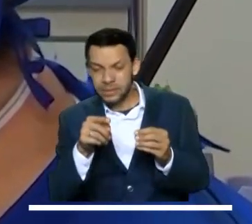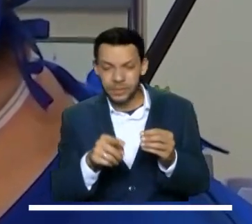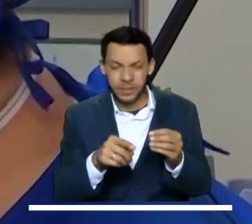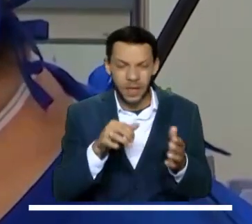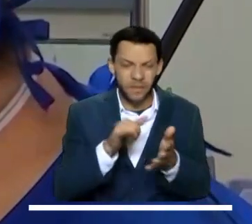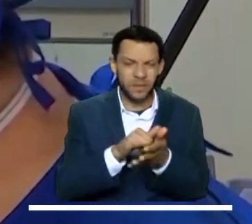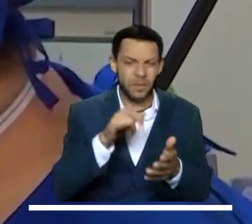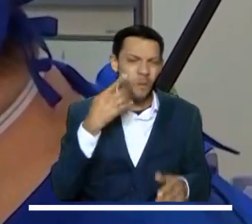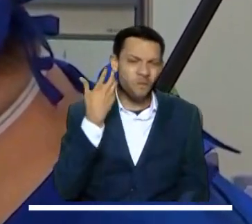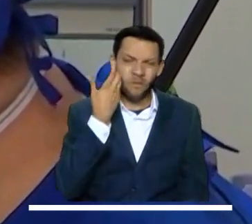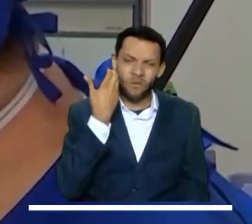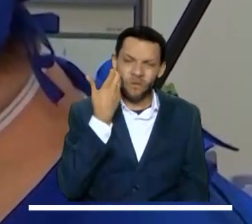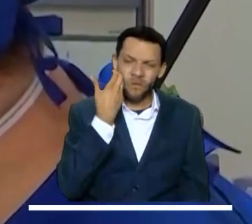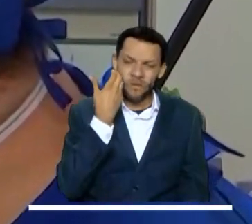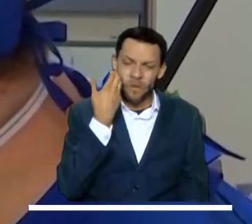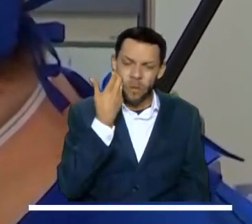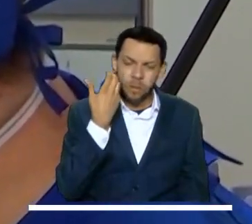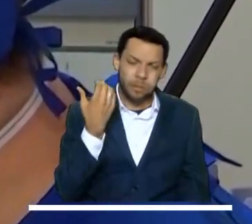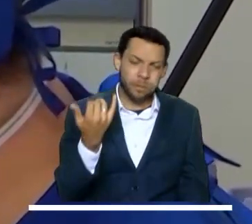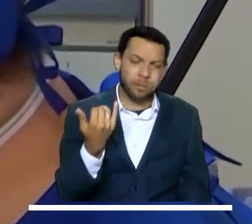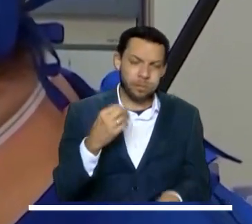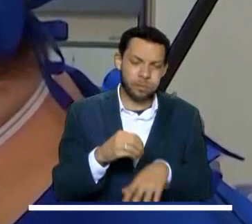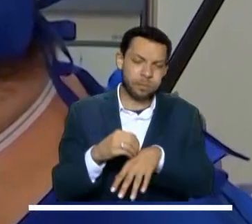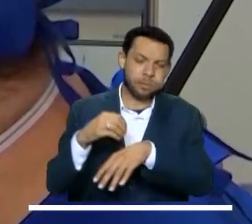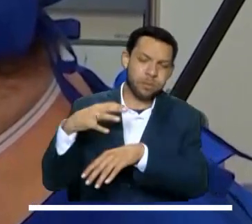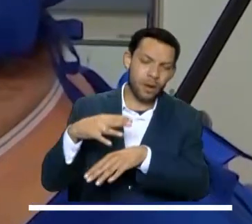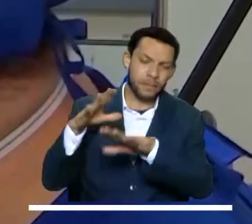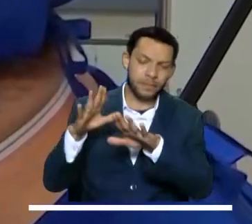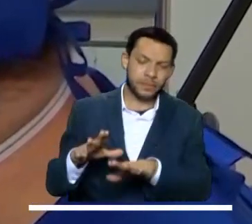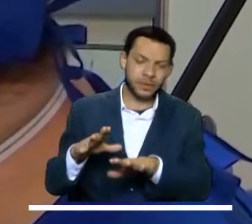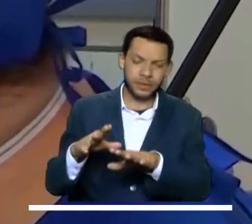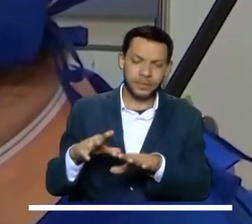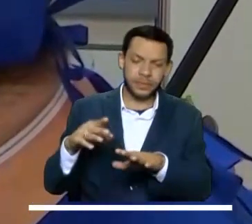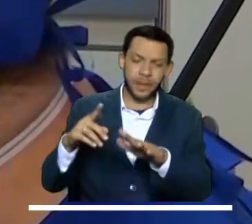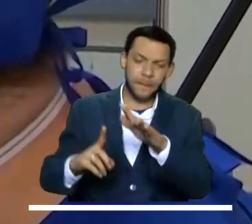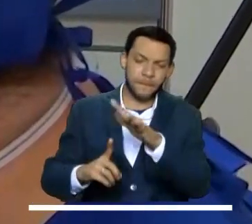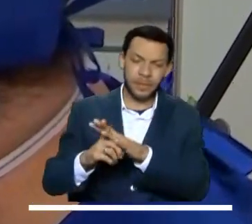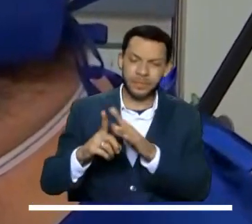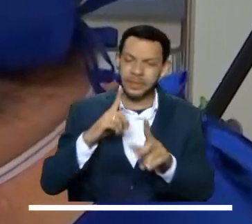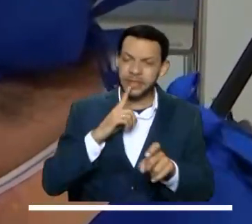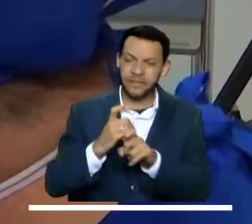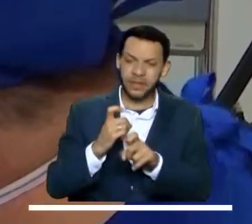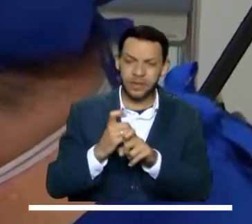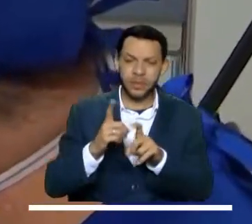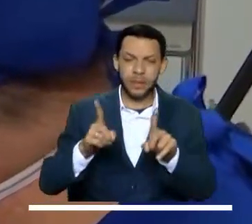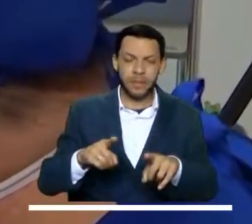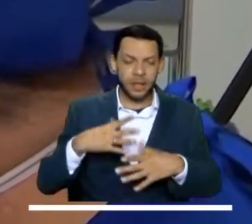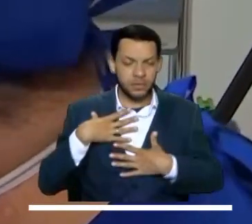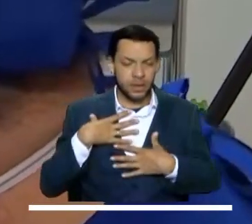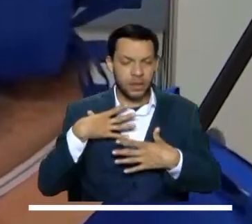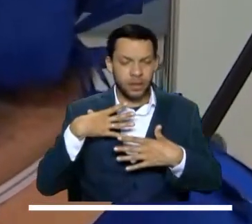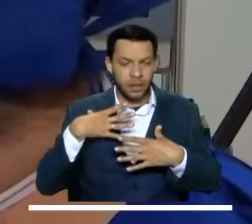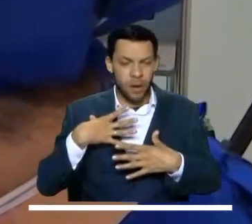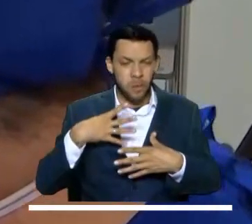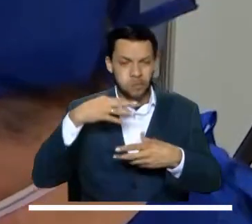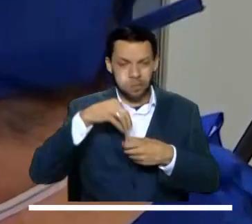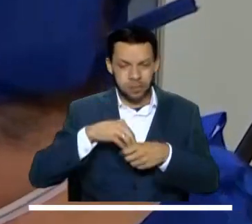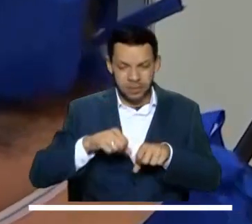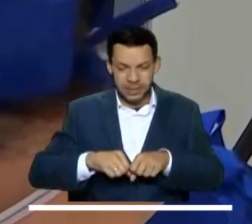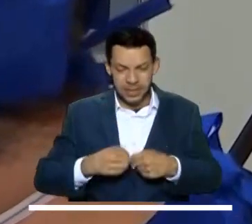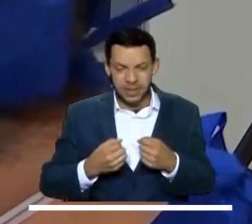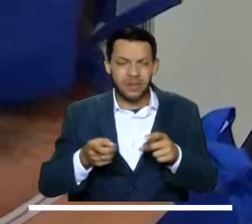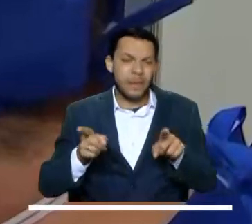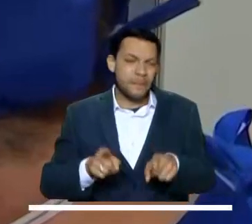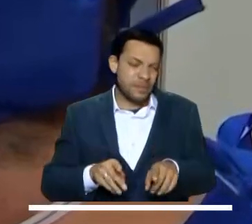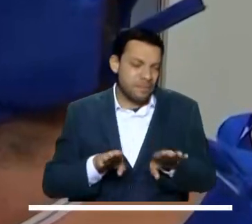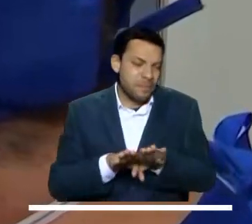enfermedad inflamatoria, la enfermedad de Crohn o la colitis ulcerativa, que suelen también presentarse en este segmento. También la tuberculosis intestinal suele dar en estos segmentos del colon.